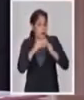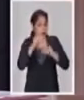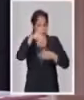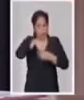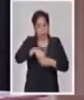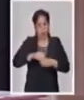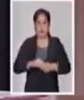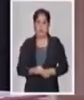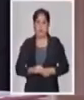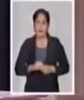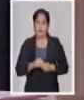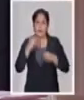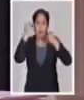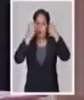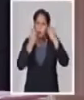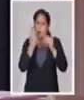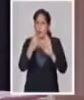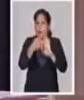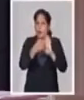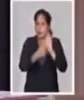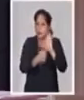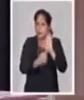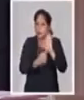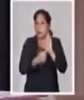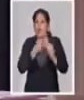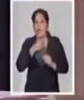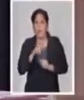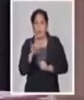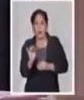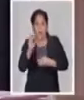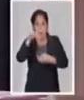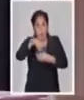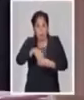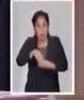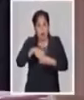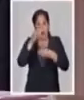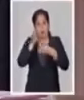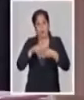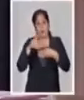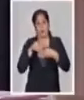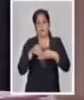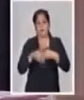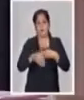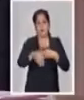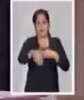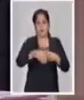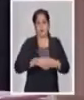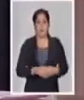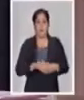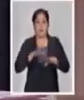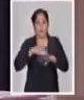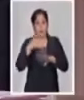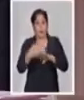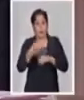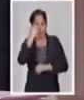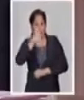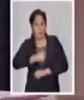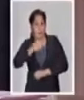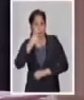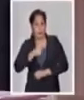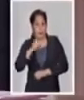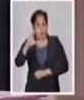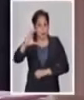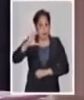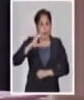Yo creo que hay un elemento, cuando nosotros decimos incluye, es que fue el punto de partida. Después las personas con su